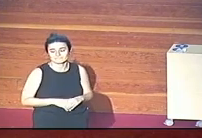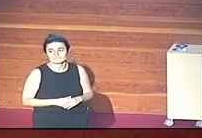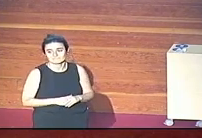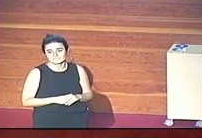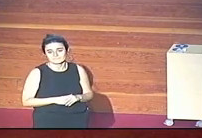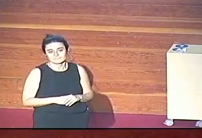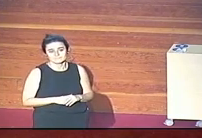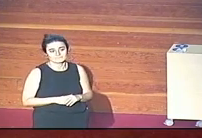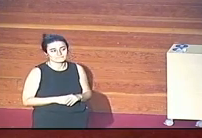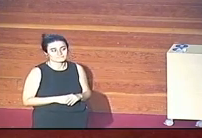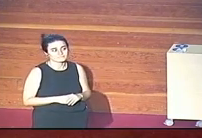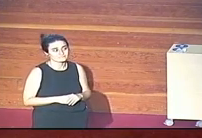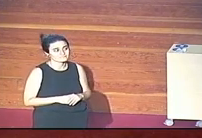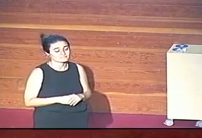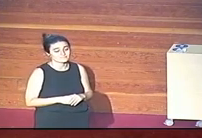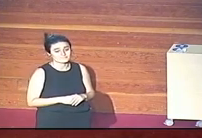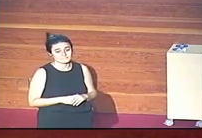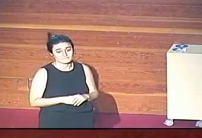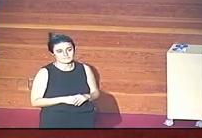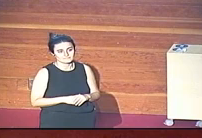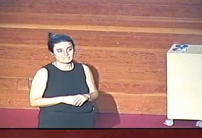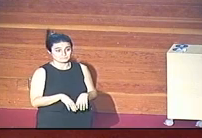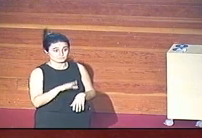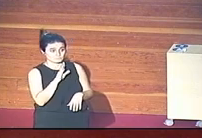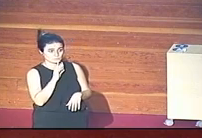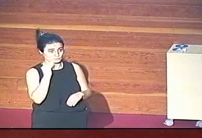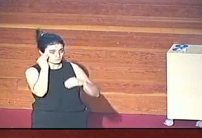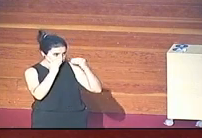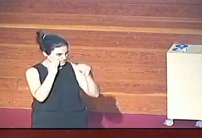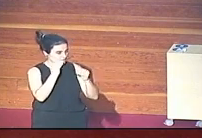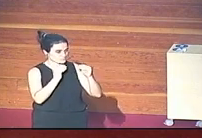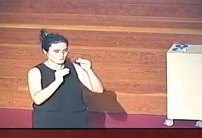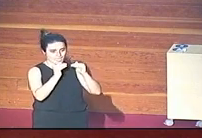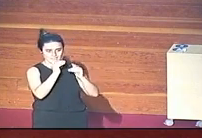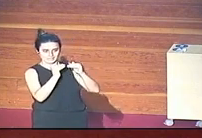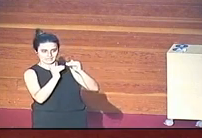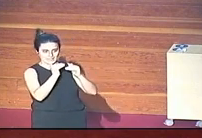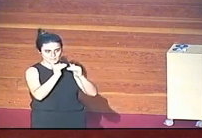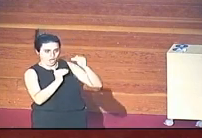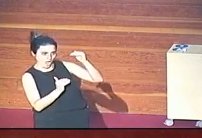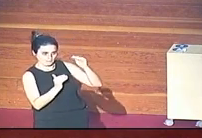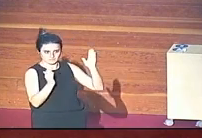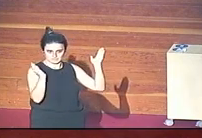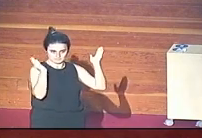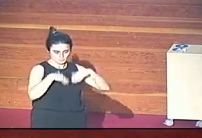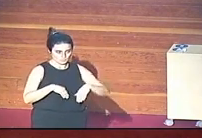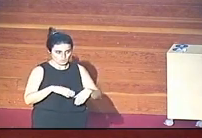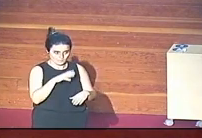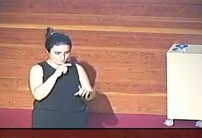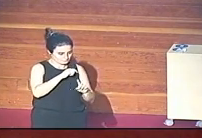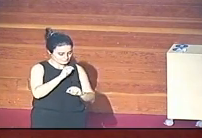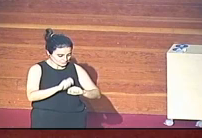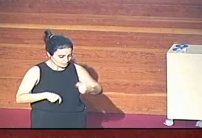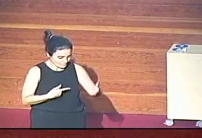y bueno pues que ese equilibrio que creíamos que iría inamovible y que nada podría alterar los ecosistemas por mucho que